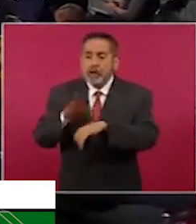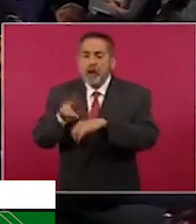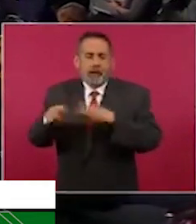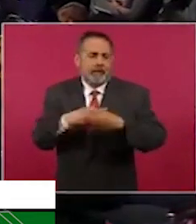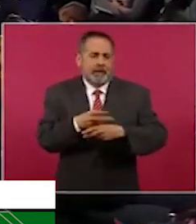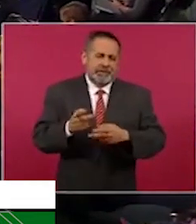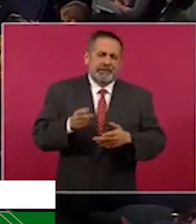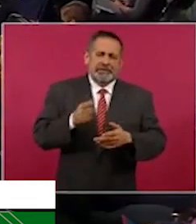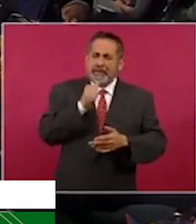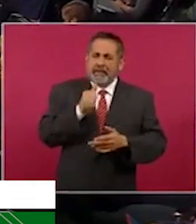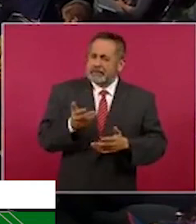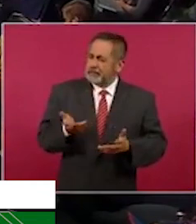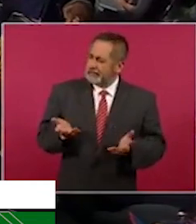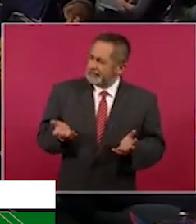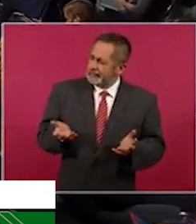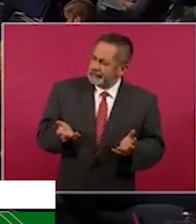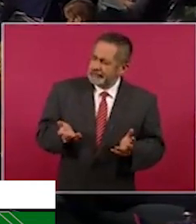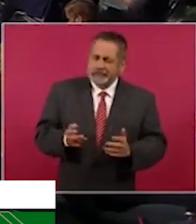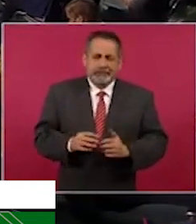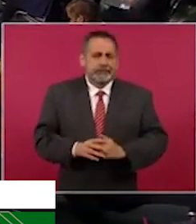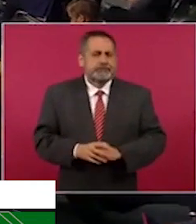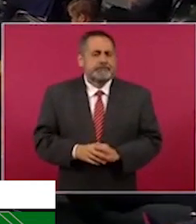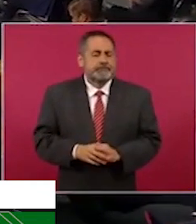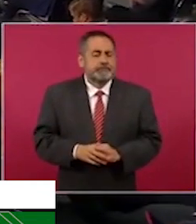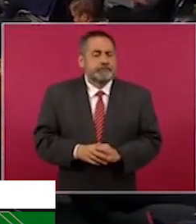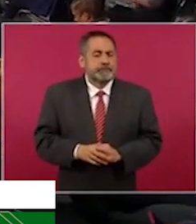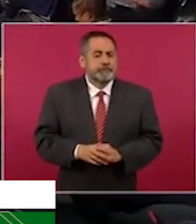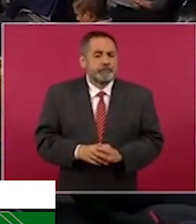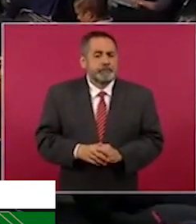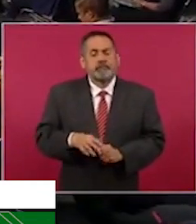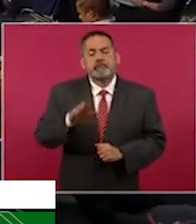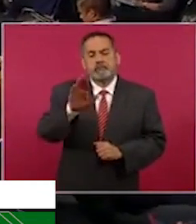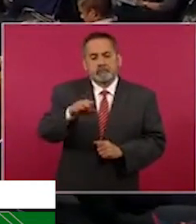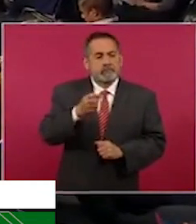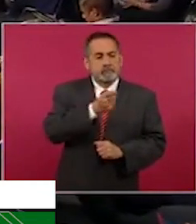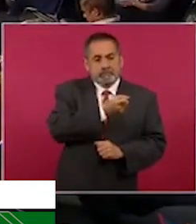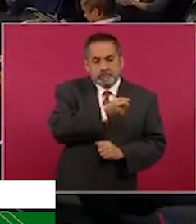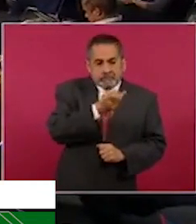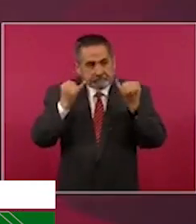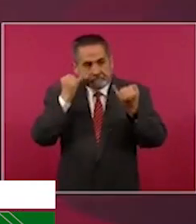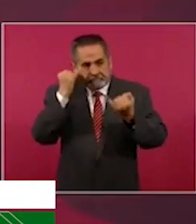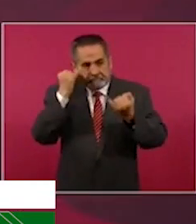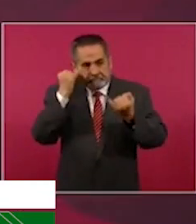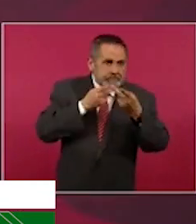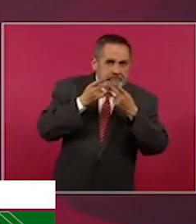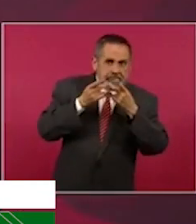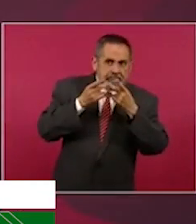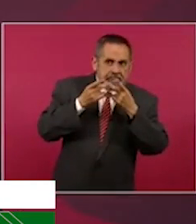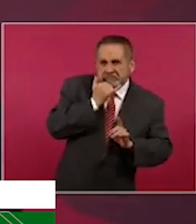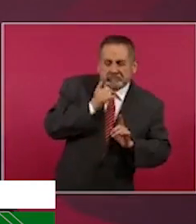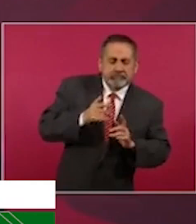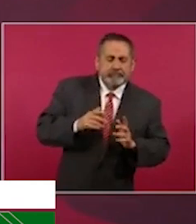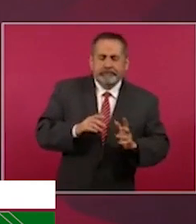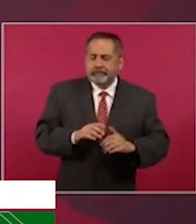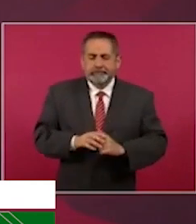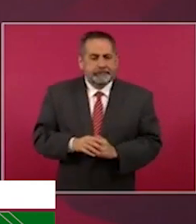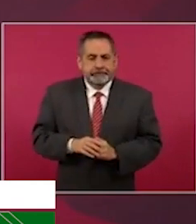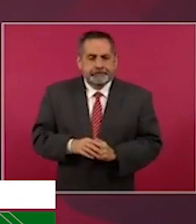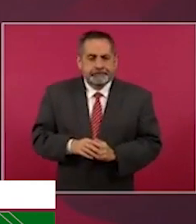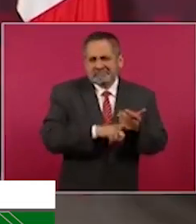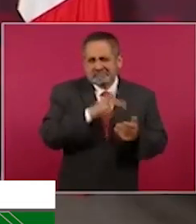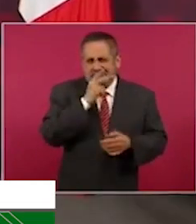República, Alejandro Gertz Manero. Ha habido mucha especulación y una